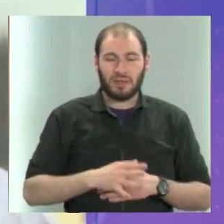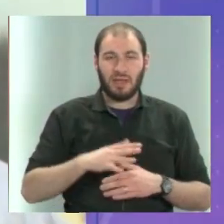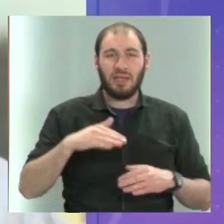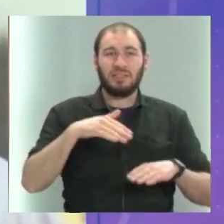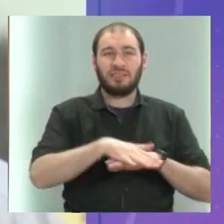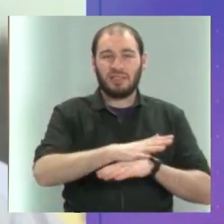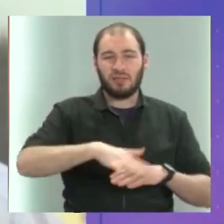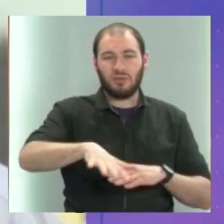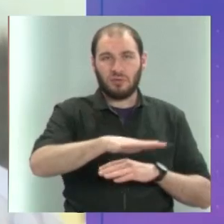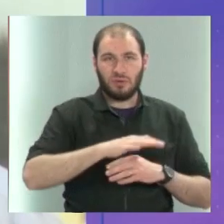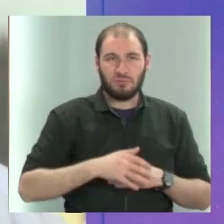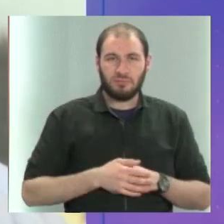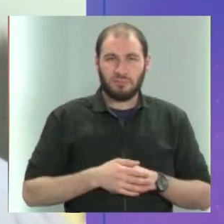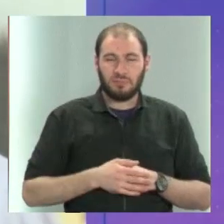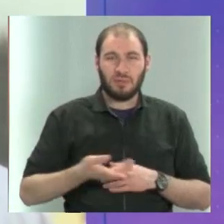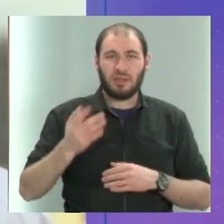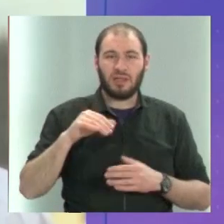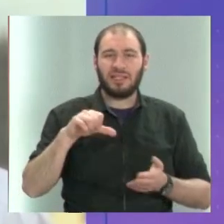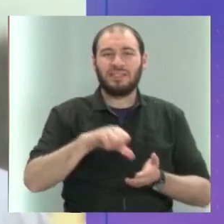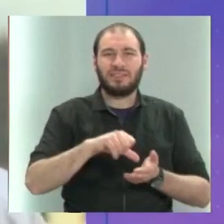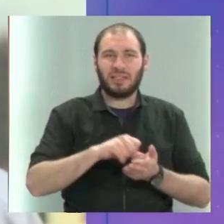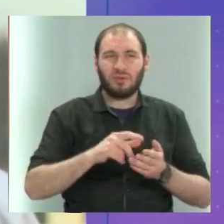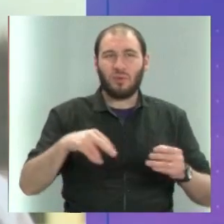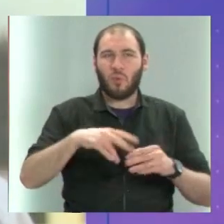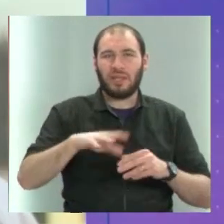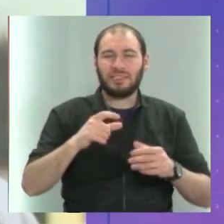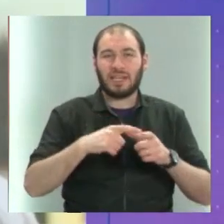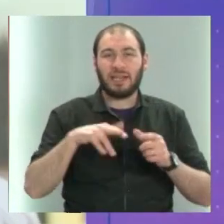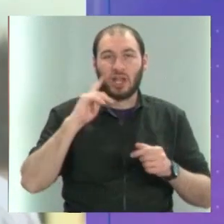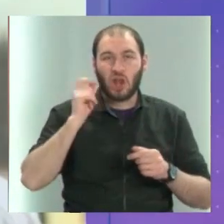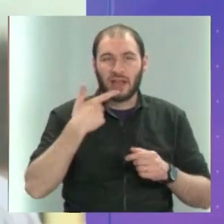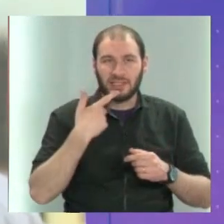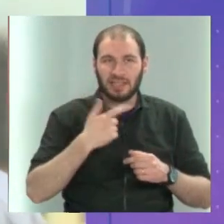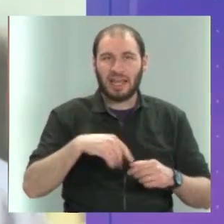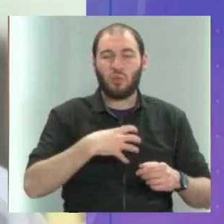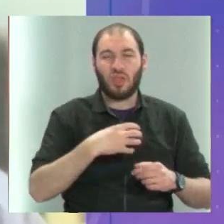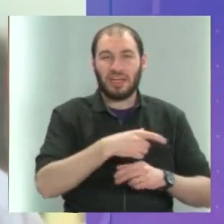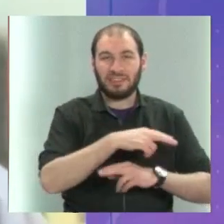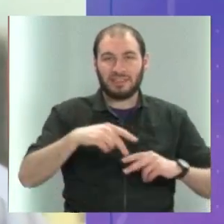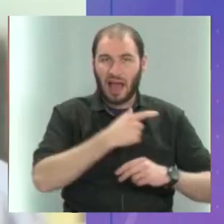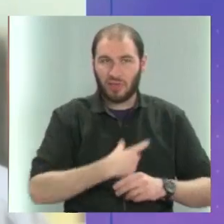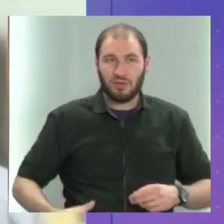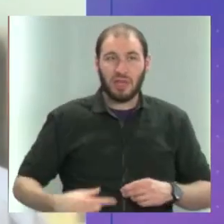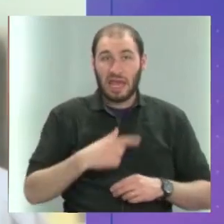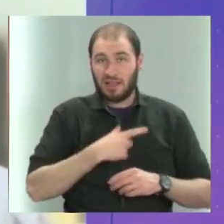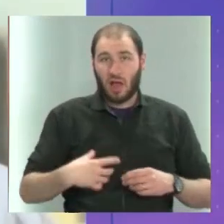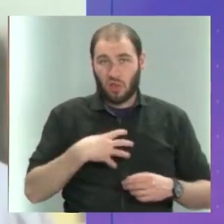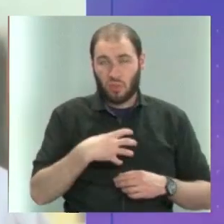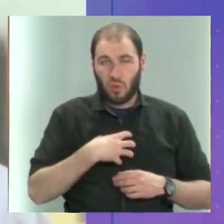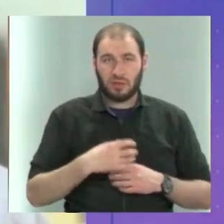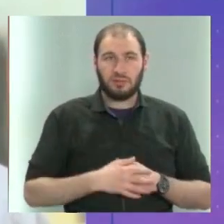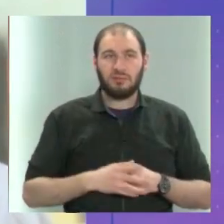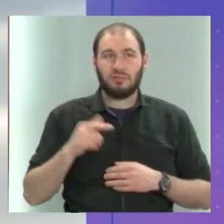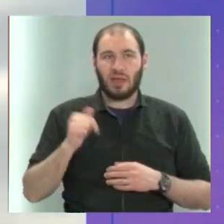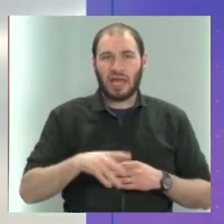centro cívico y lo que era el núcleo de la hacienda de San Nicolás, que era una hacienda estatal de la cual el Estado disponía, y allí